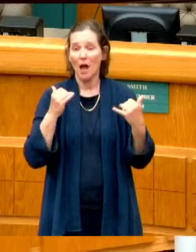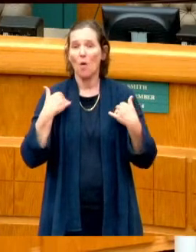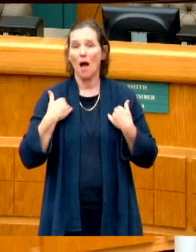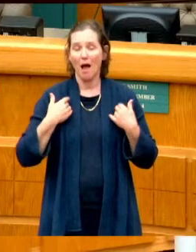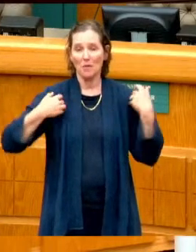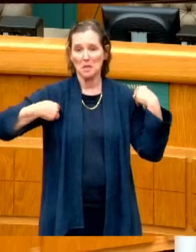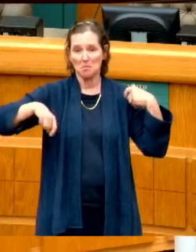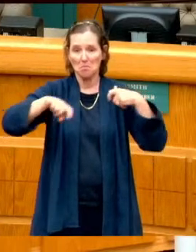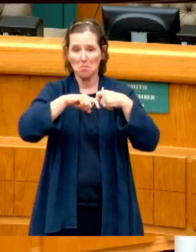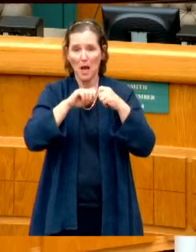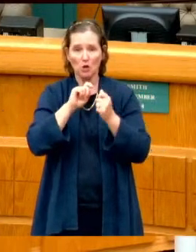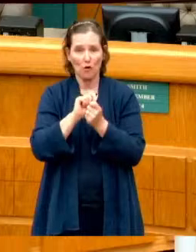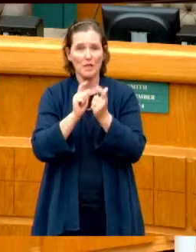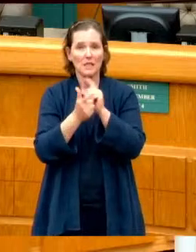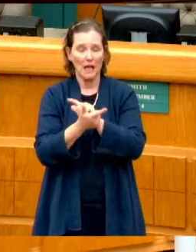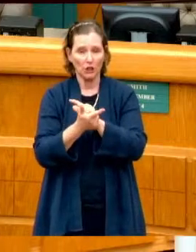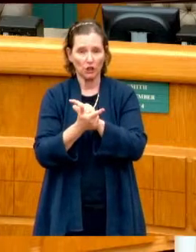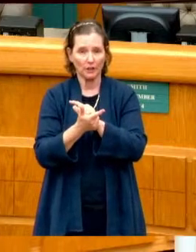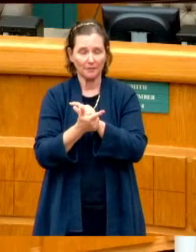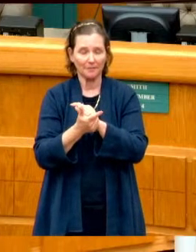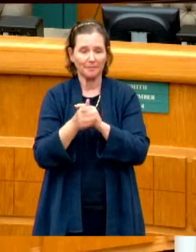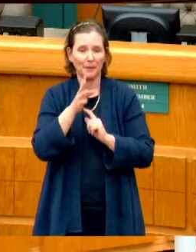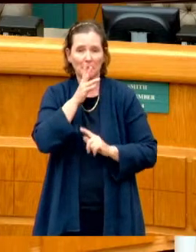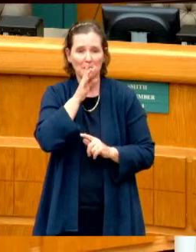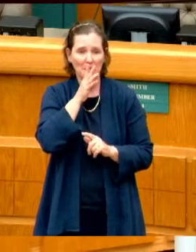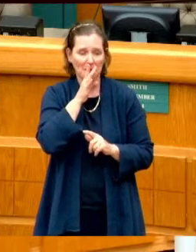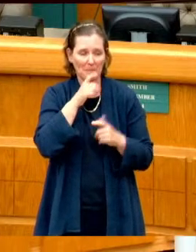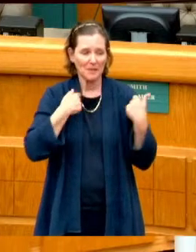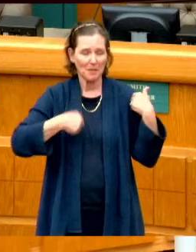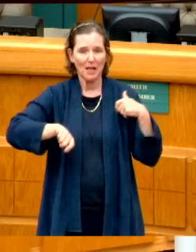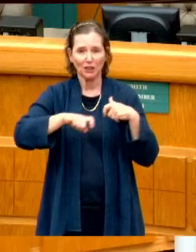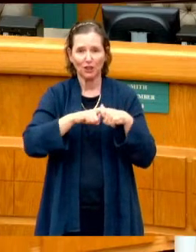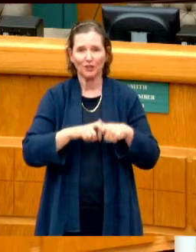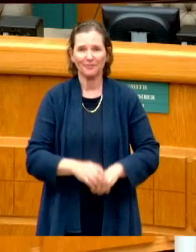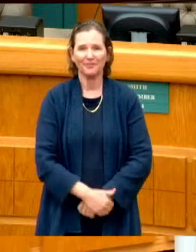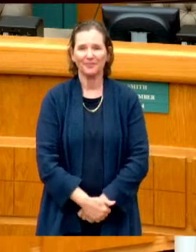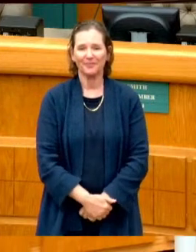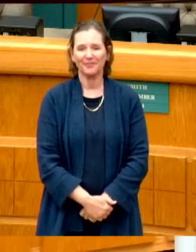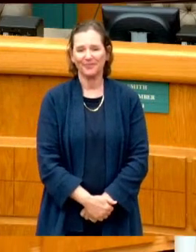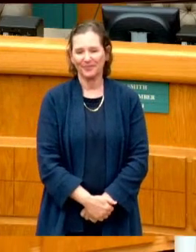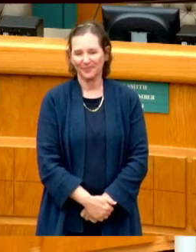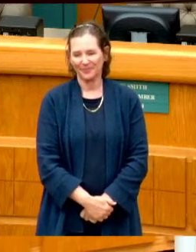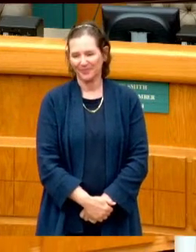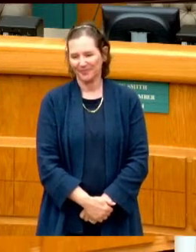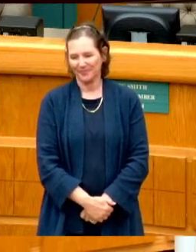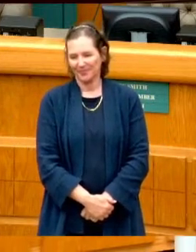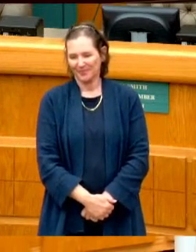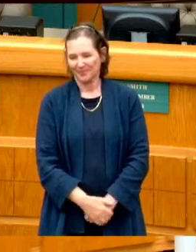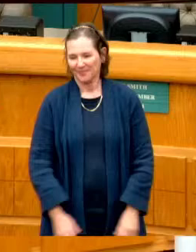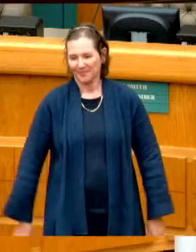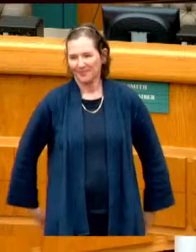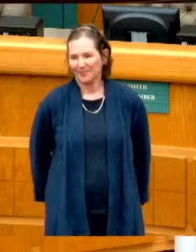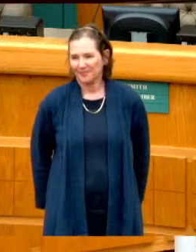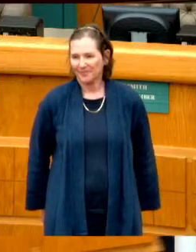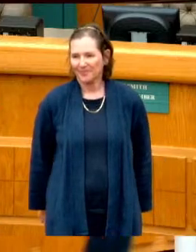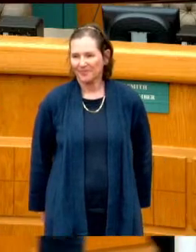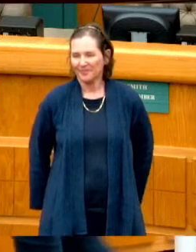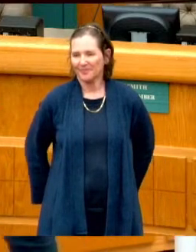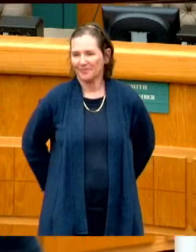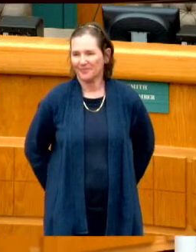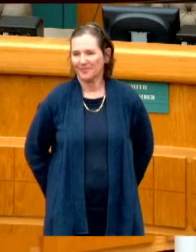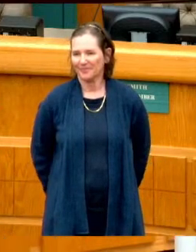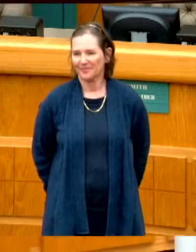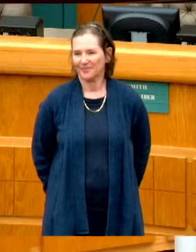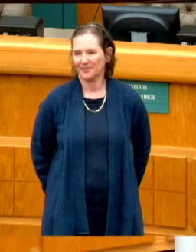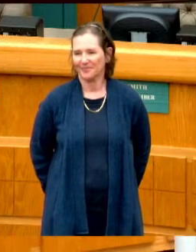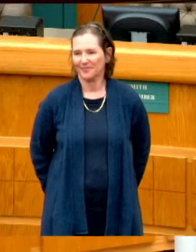las vacunaciones, ya que se han administrado más de 16,000 vacunas en el centro Richard Borchard. El día de hoy se llevó a cabo una clínica en la Isla del Padre y en